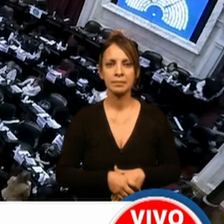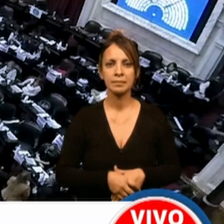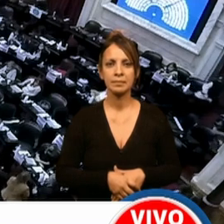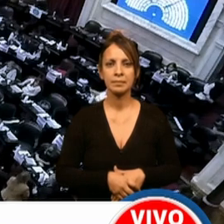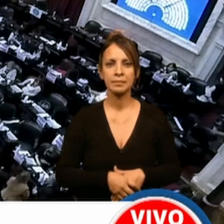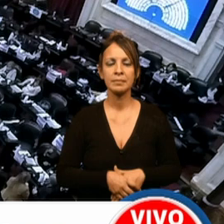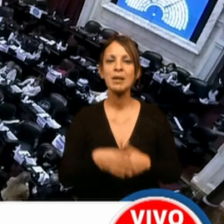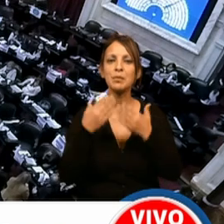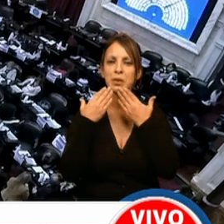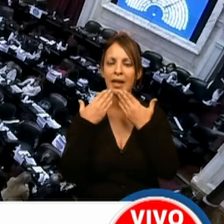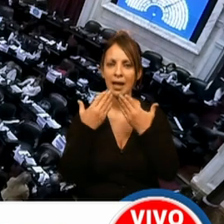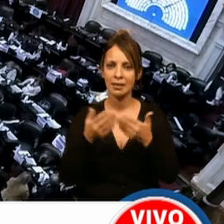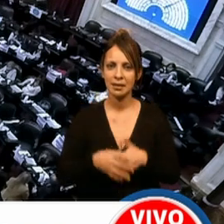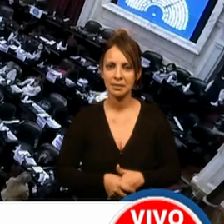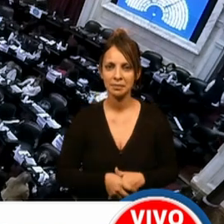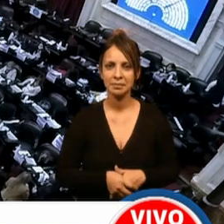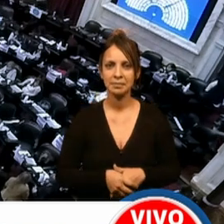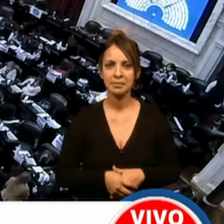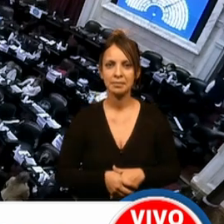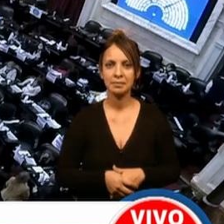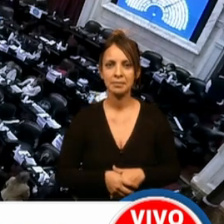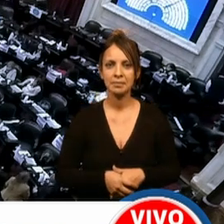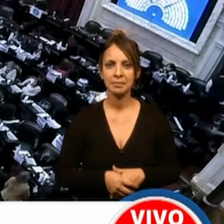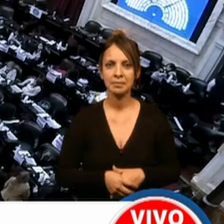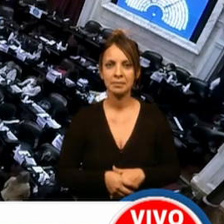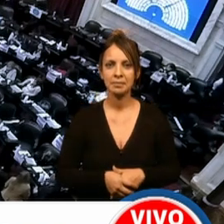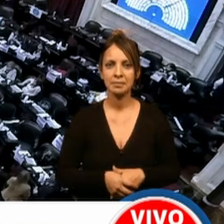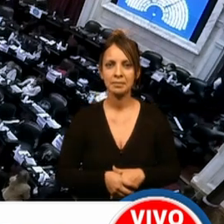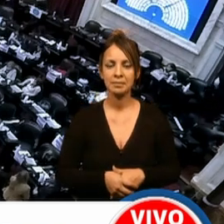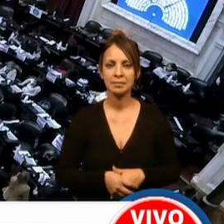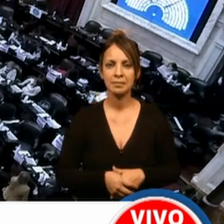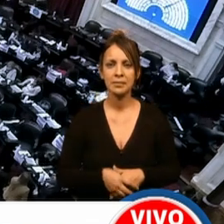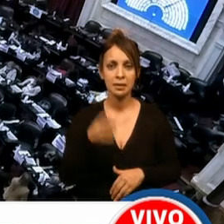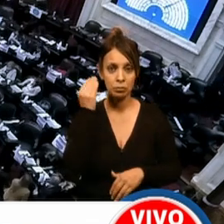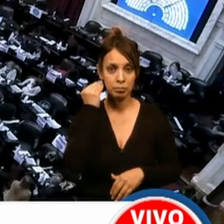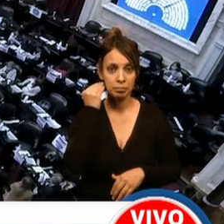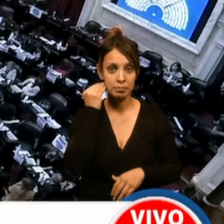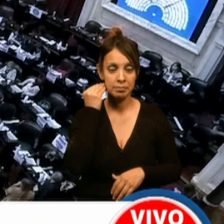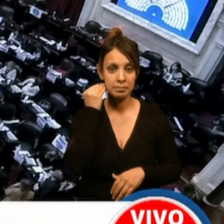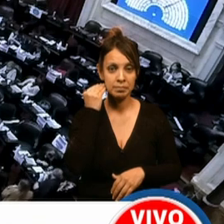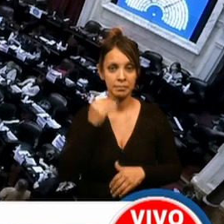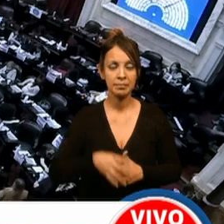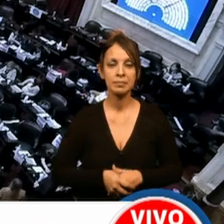bueno muchas gracias señor presidente se cura